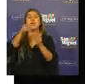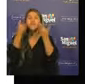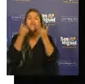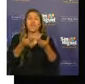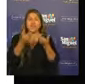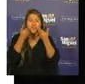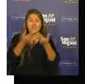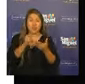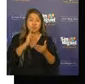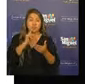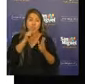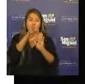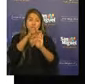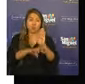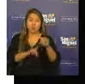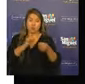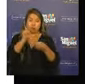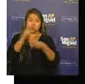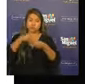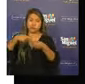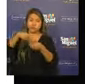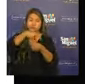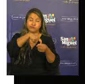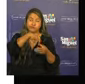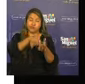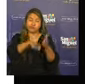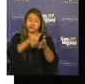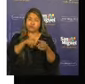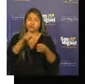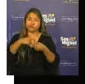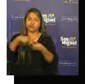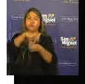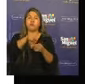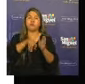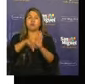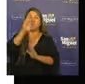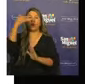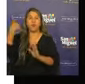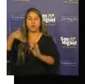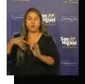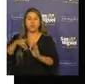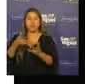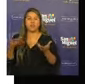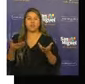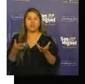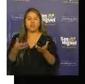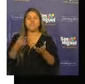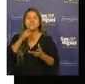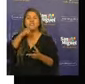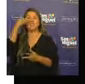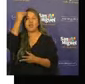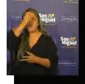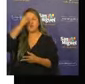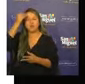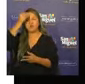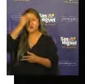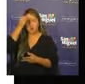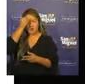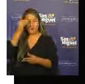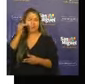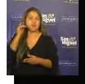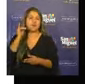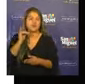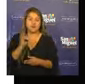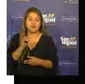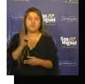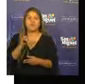tiene y también que más inversión tiene, por algo muy importante, es porque nos preocupan y también son uno